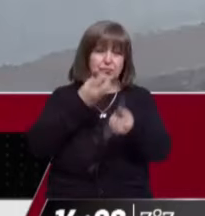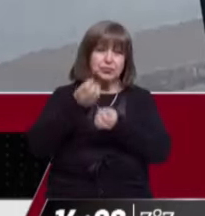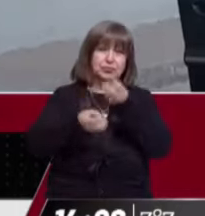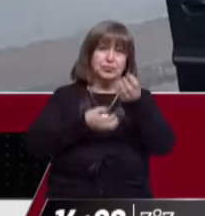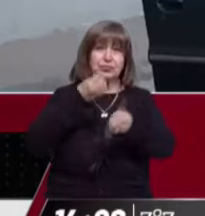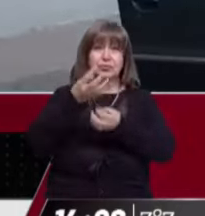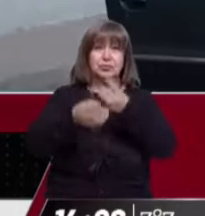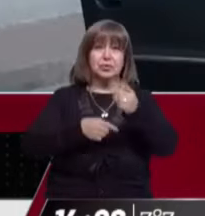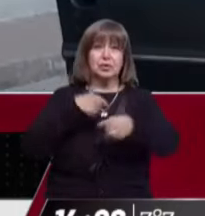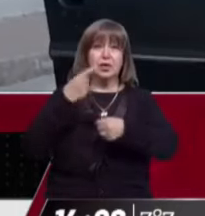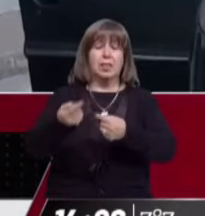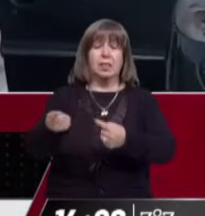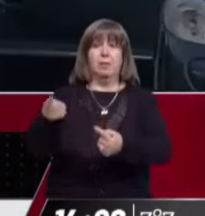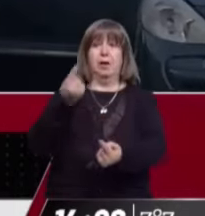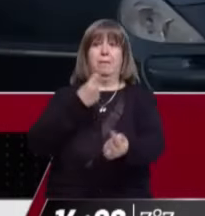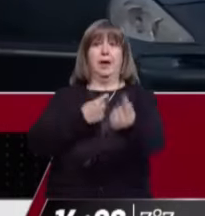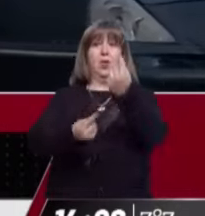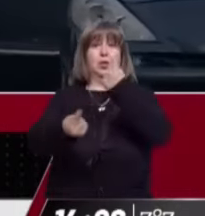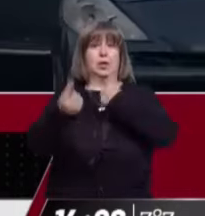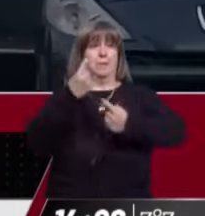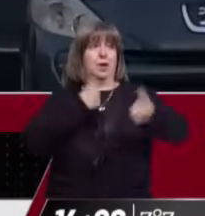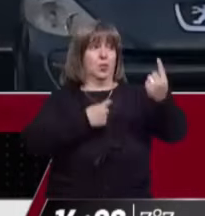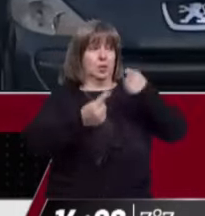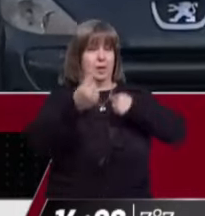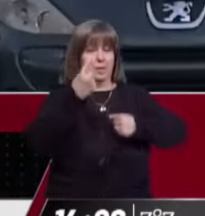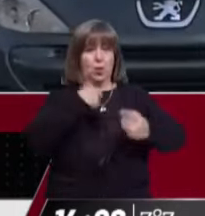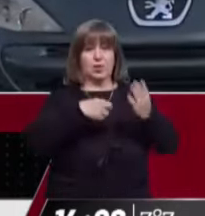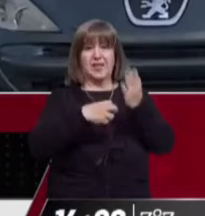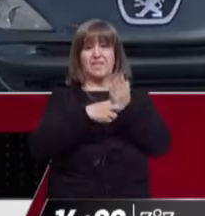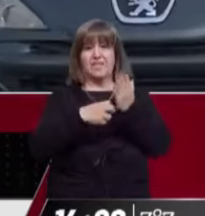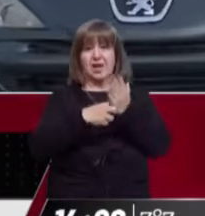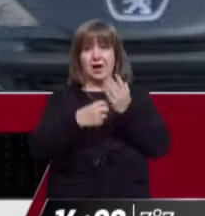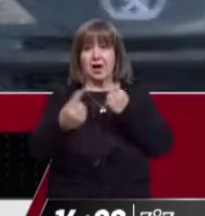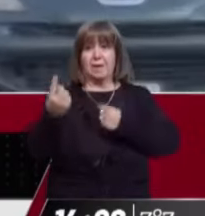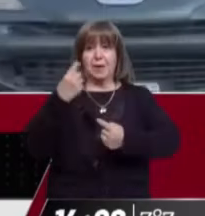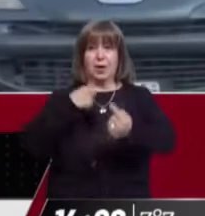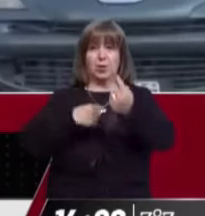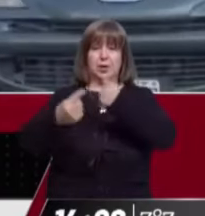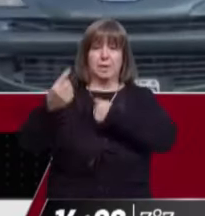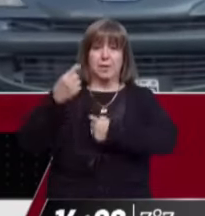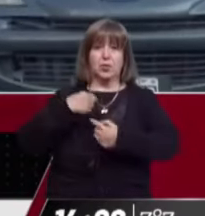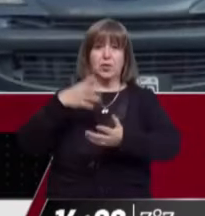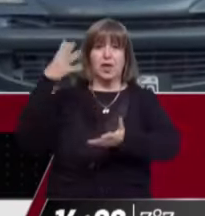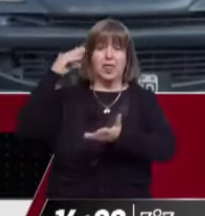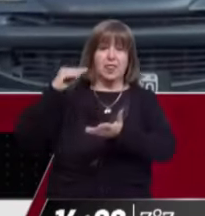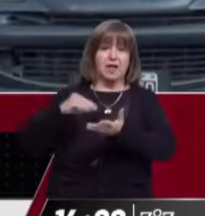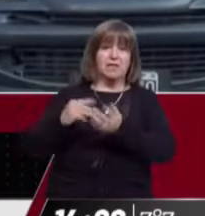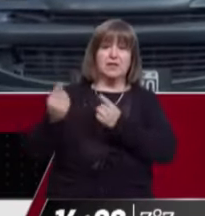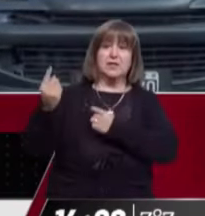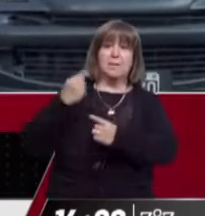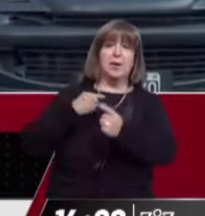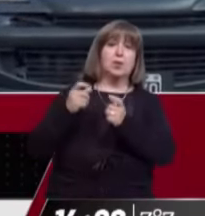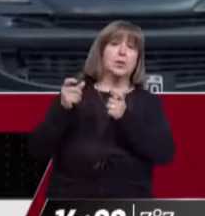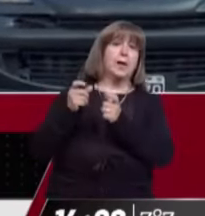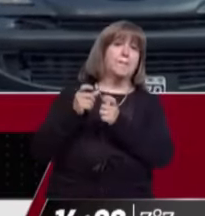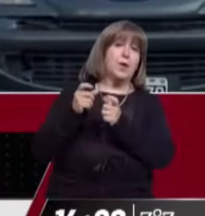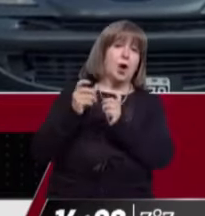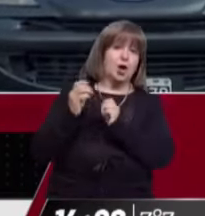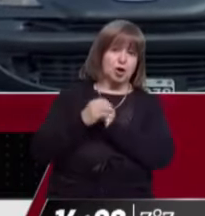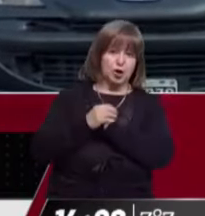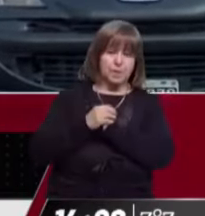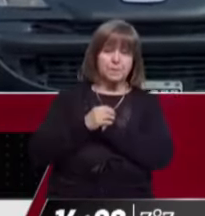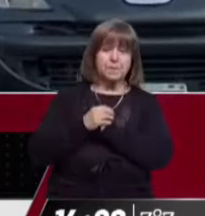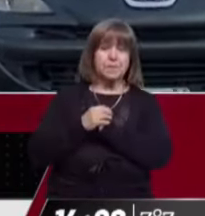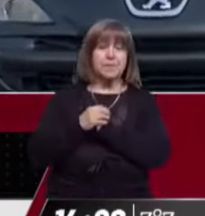de los hechos es que comienzan las preguntas de la fiscalía. Claro. Que fue la fiscalía quien más preguntó porque de la defensa no hubieron grandes preguntas.